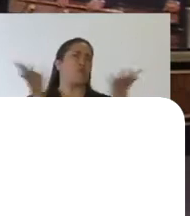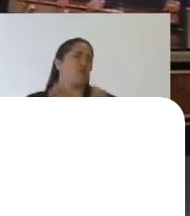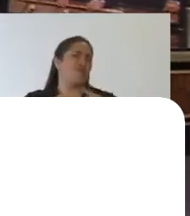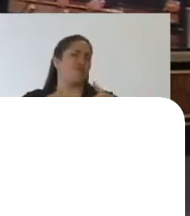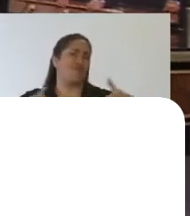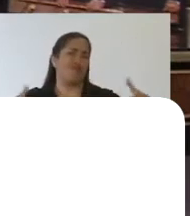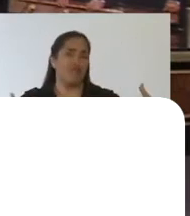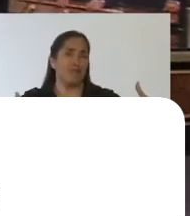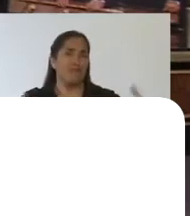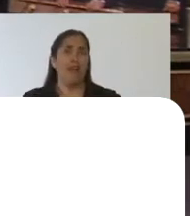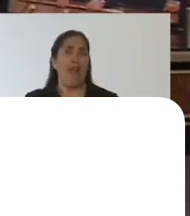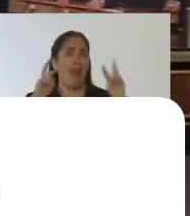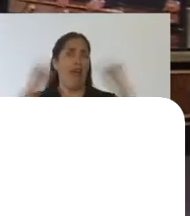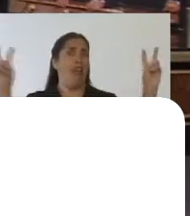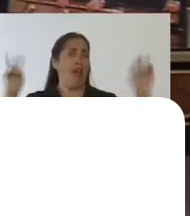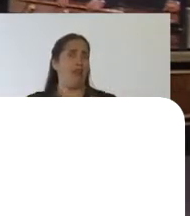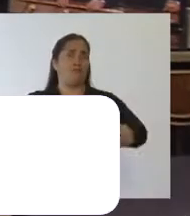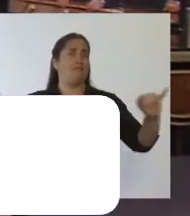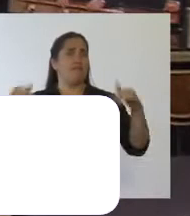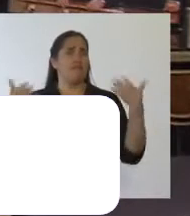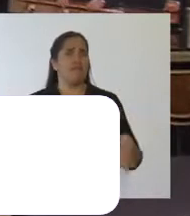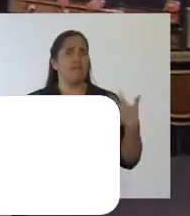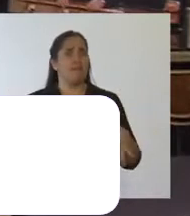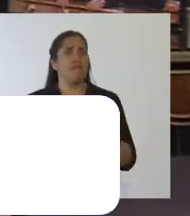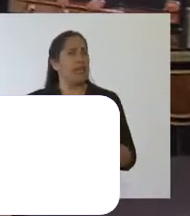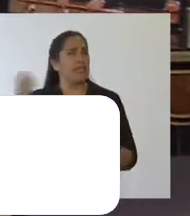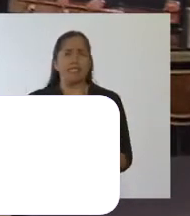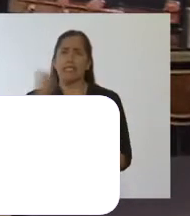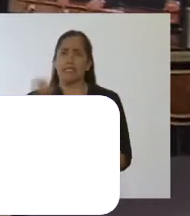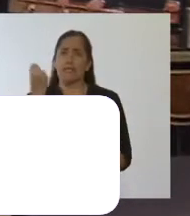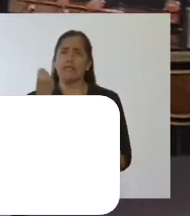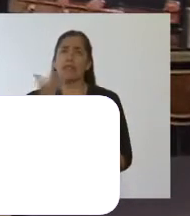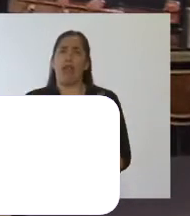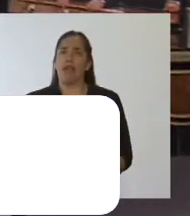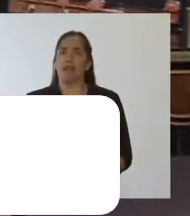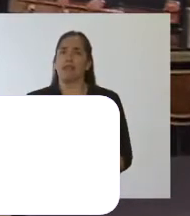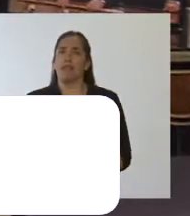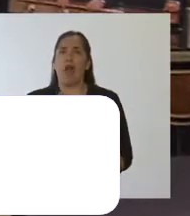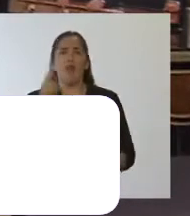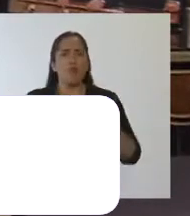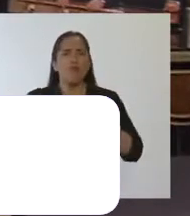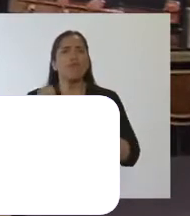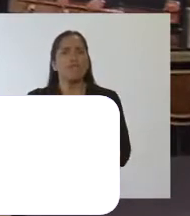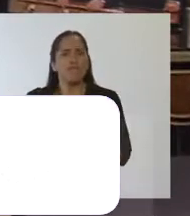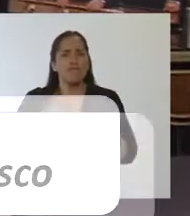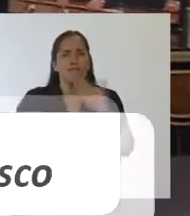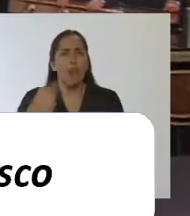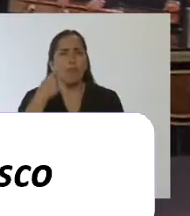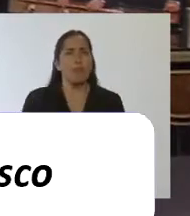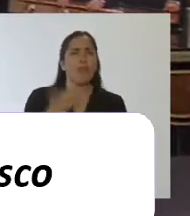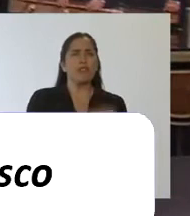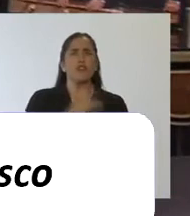En situaciones de alarma generalizada, es imprescindible el rol del Estado para prevenir, tranquilizar y